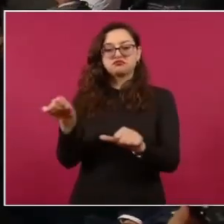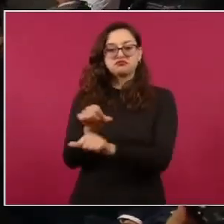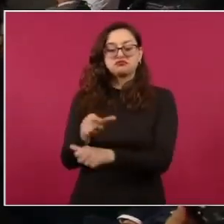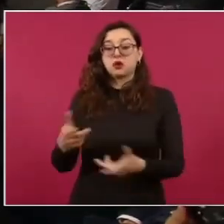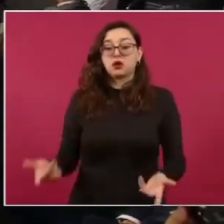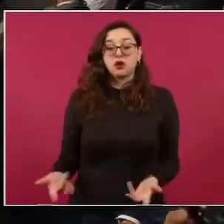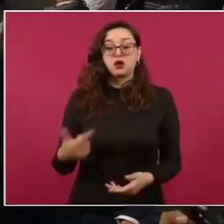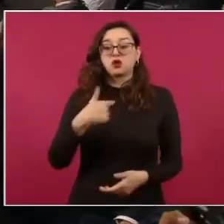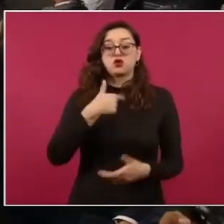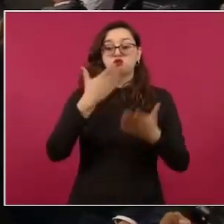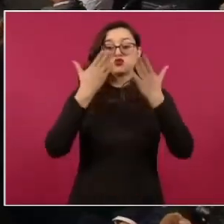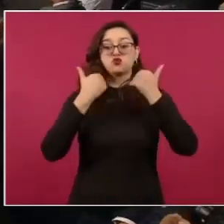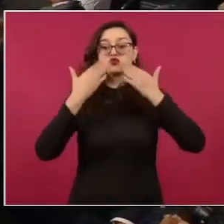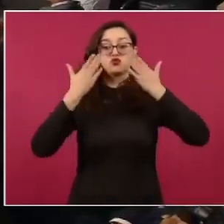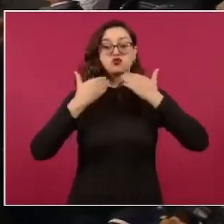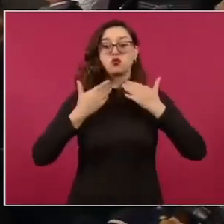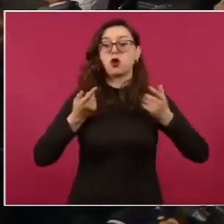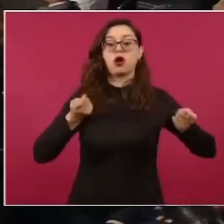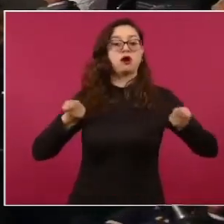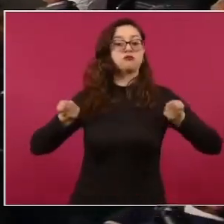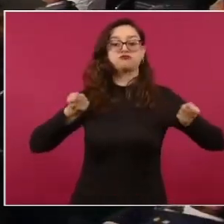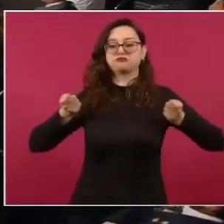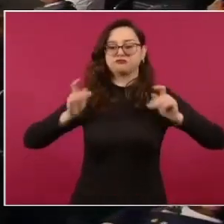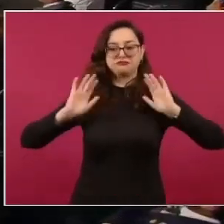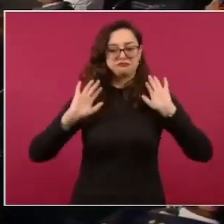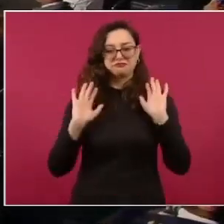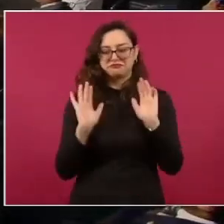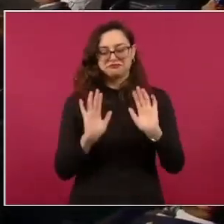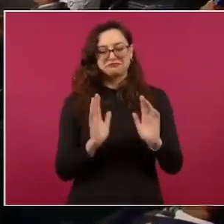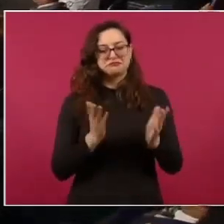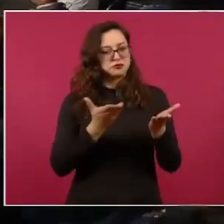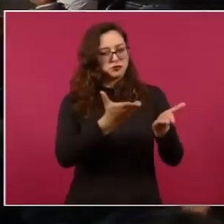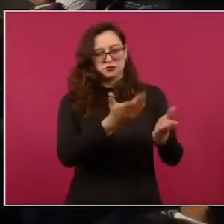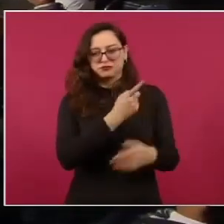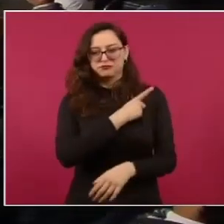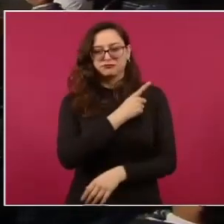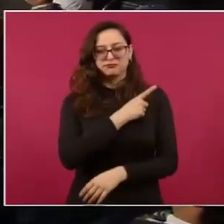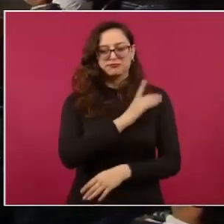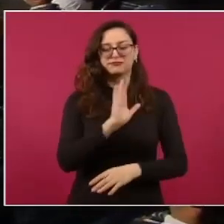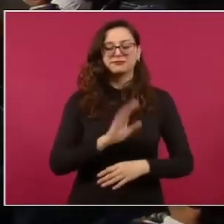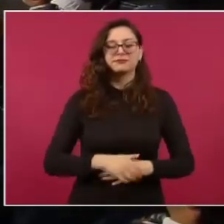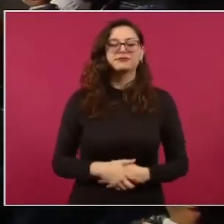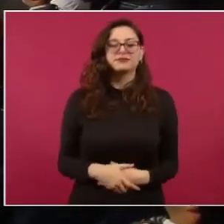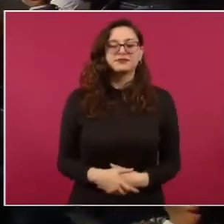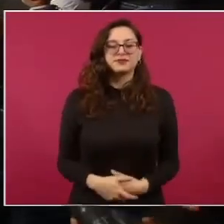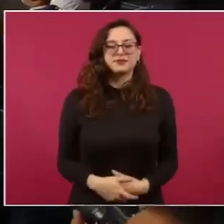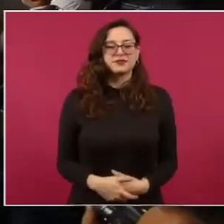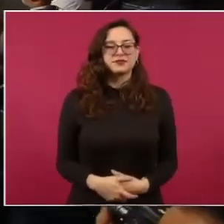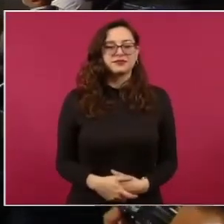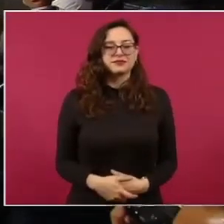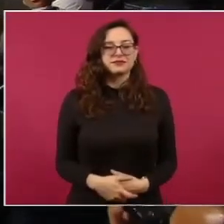ceremonia. Perfecto, señor, muchas gracias. Buenos días, señor, gracias. Ay,